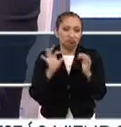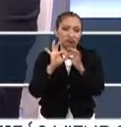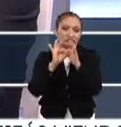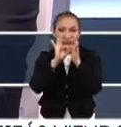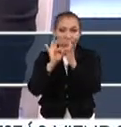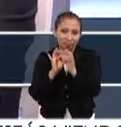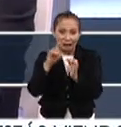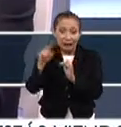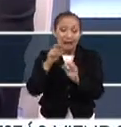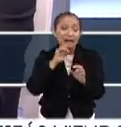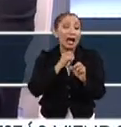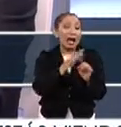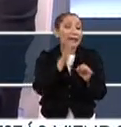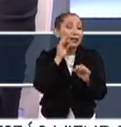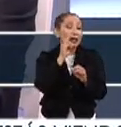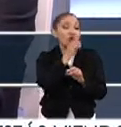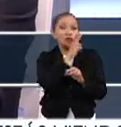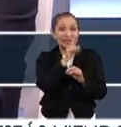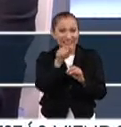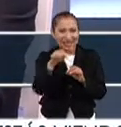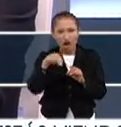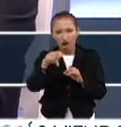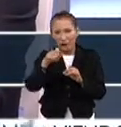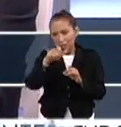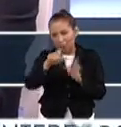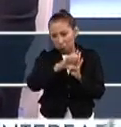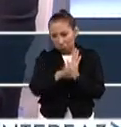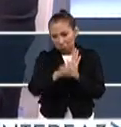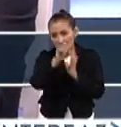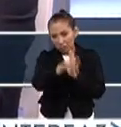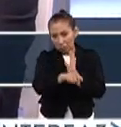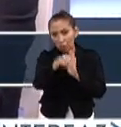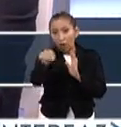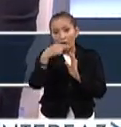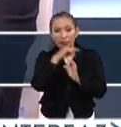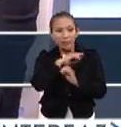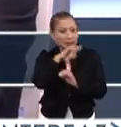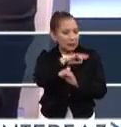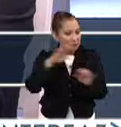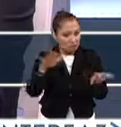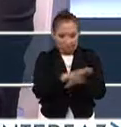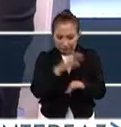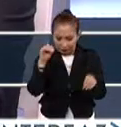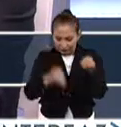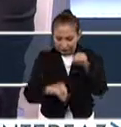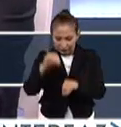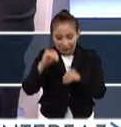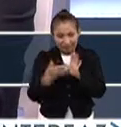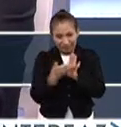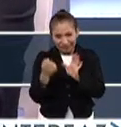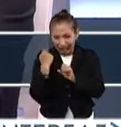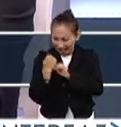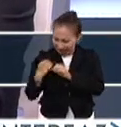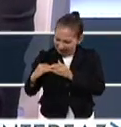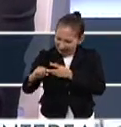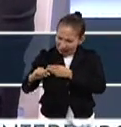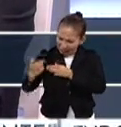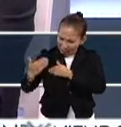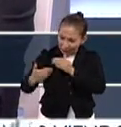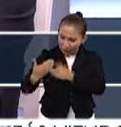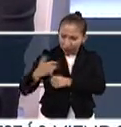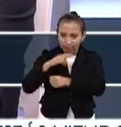las agencias de noticias, en este caso Notimex, sí tuvo que acelerar, particularmente en los últimos años, pues